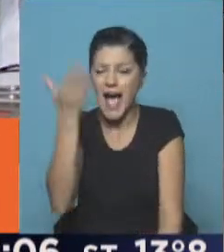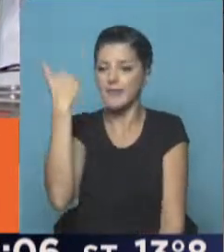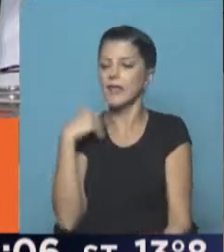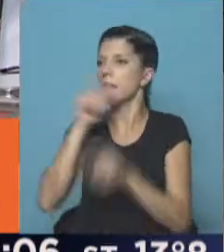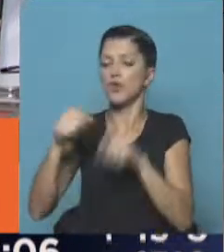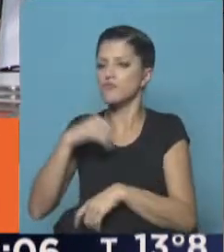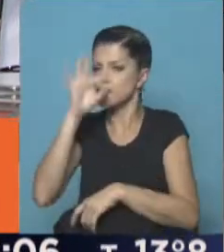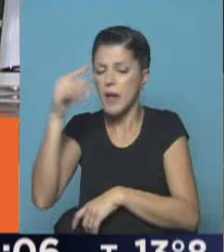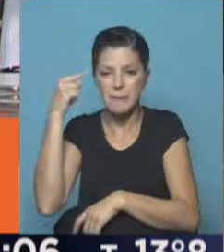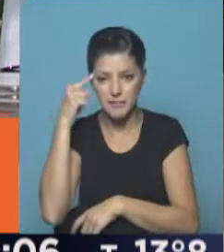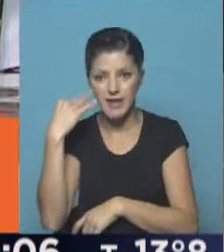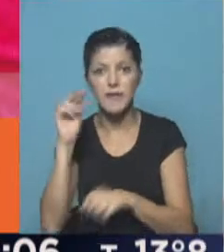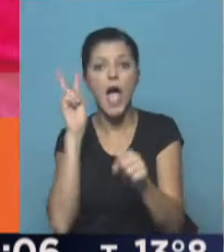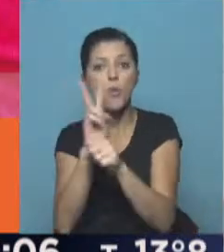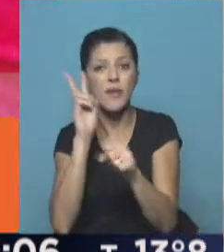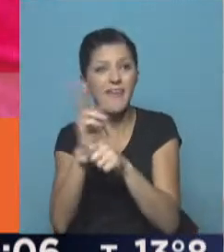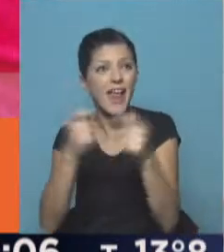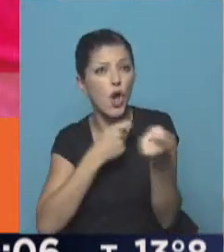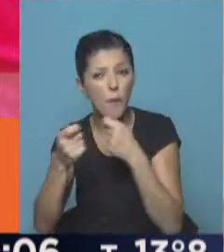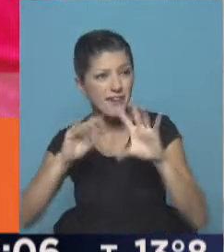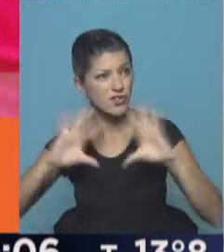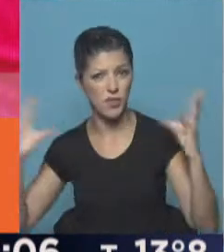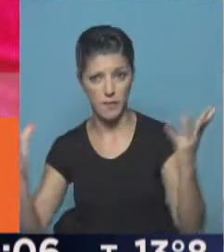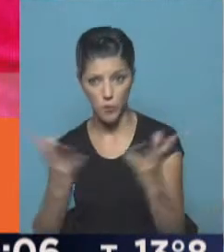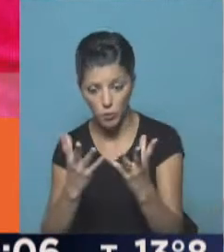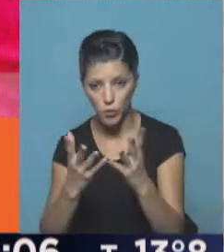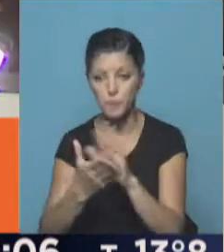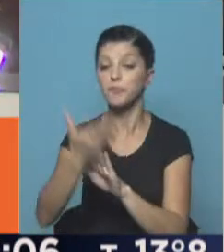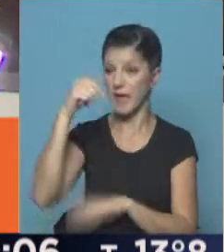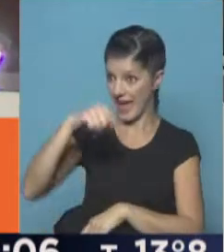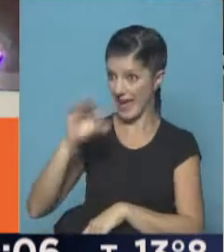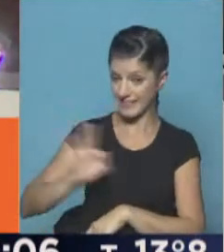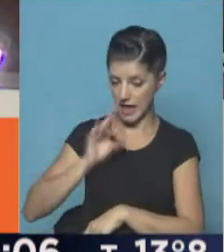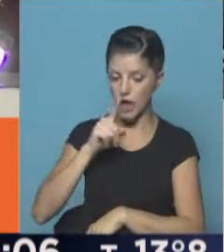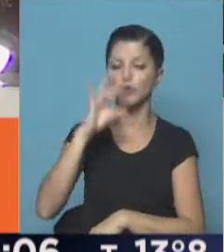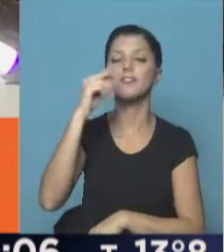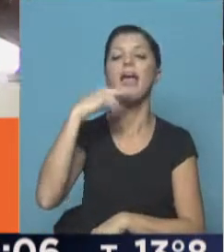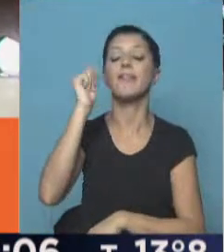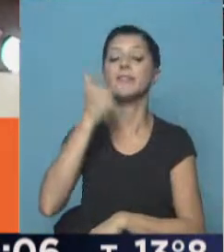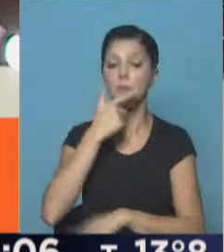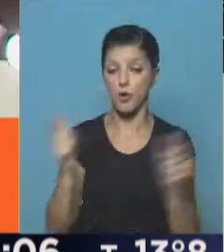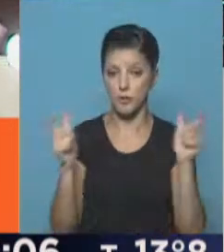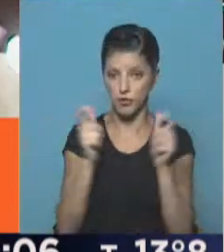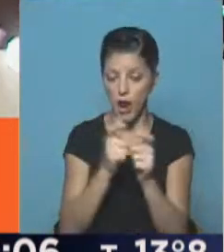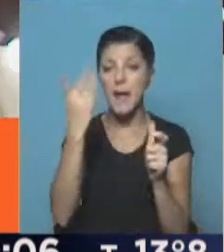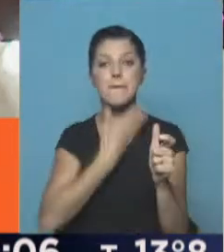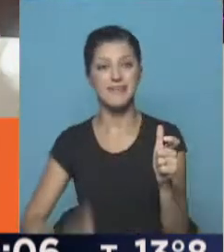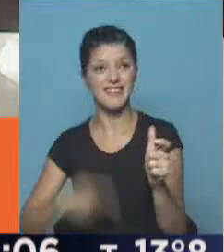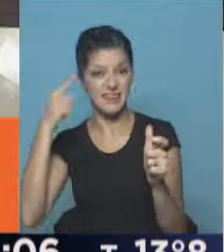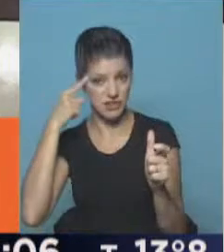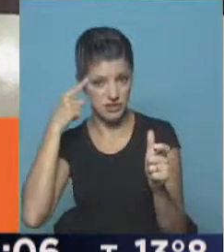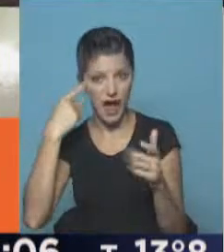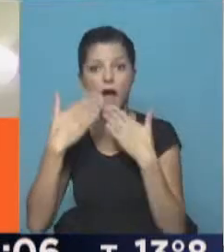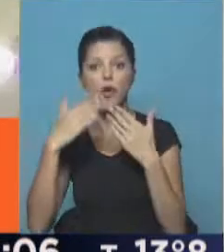a tener que proteger el comercio mundial. En el foro de Davos este año, el presidente chino Xi Jinping dio un discurso en favor del